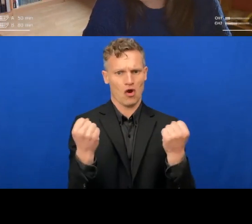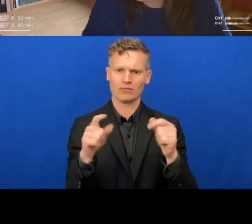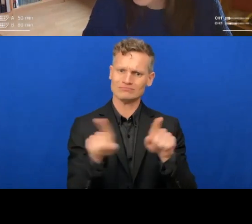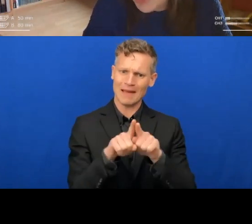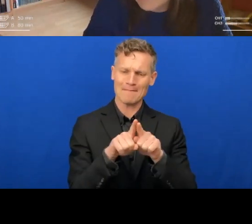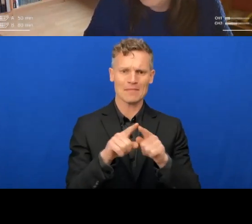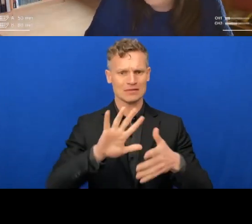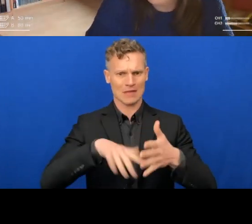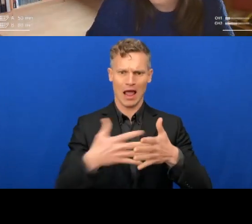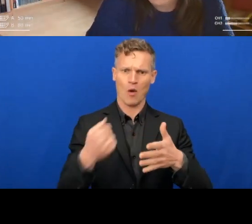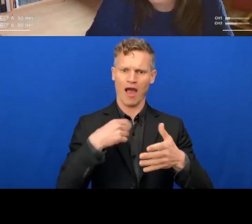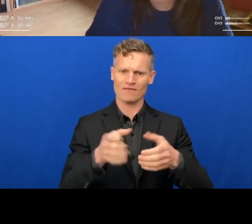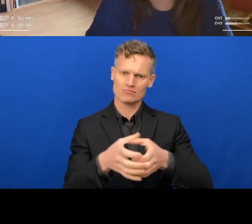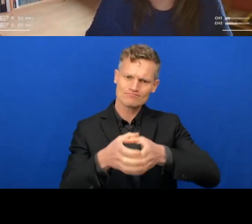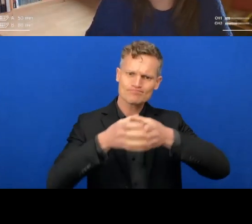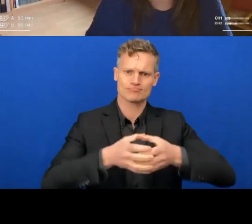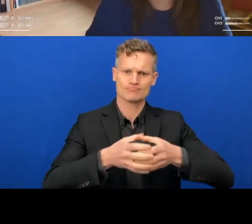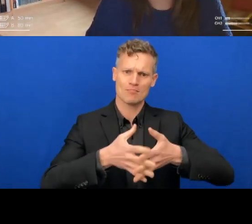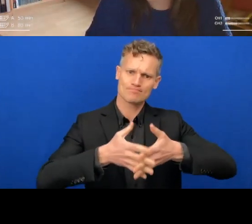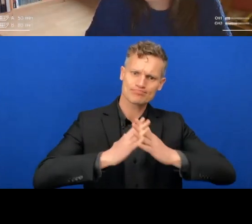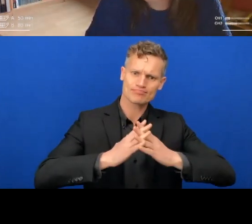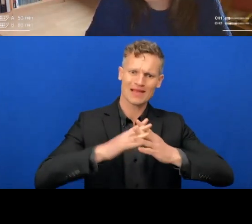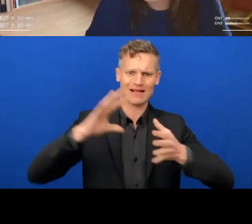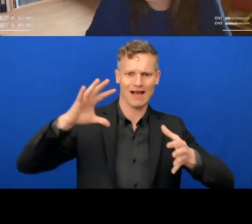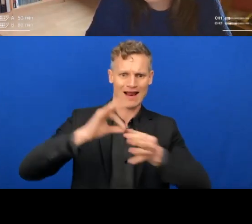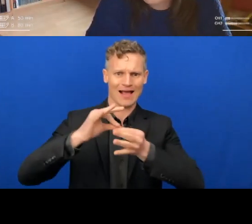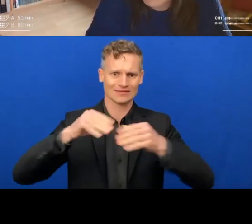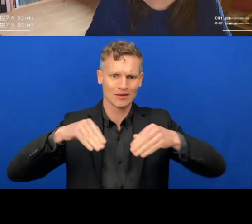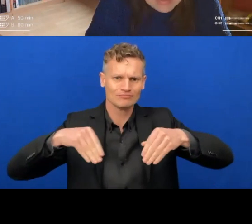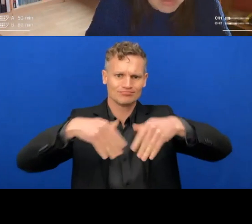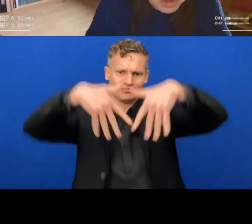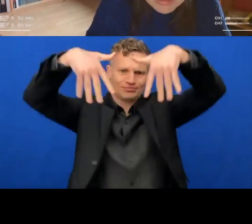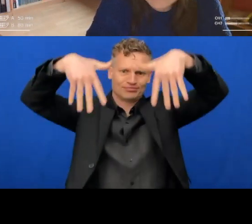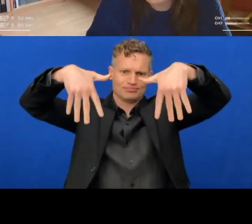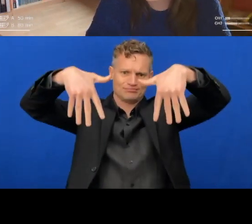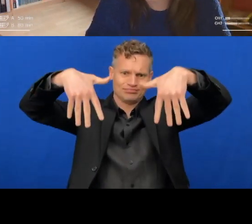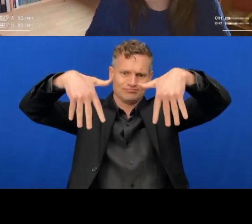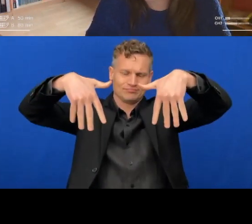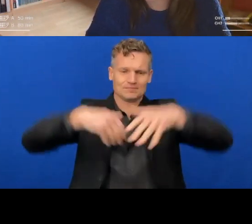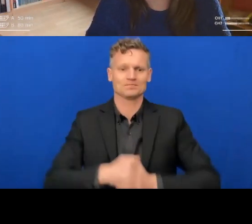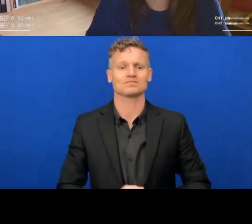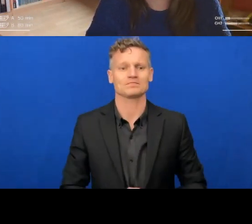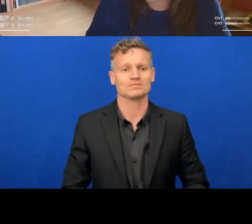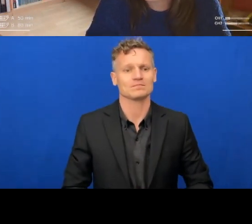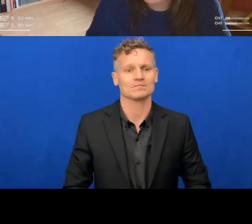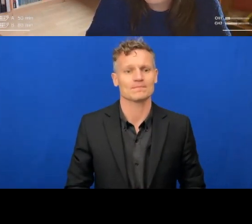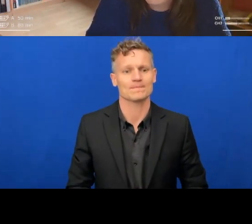de lengua de señas sean menos vulnerables. Hay desafíos cuando se decide